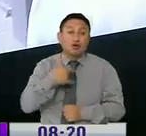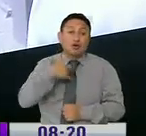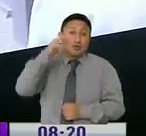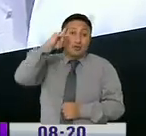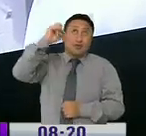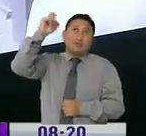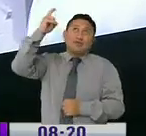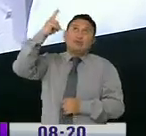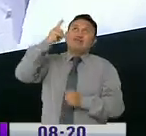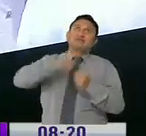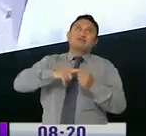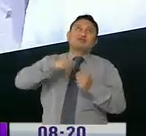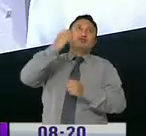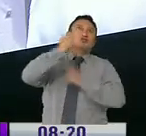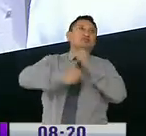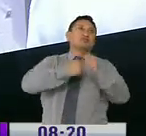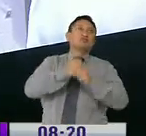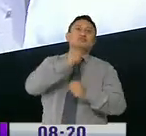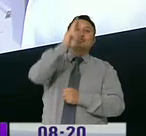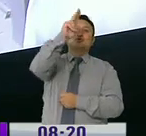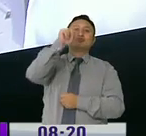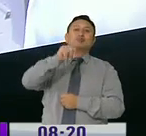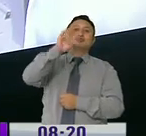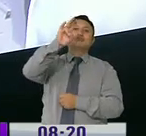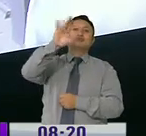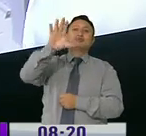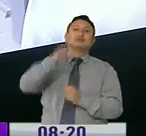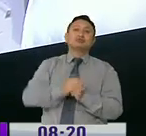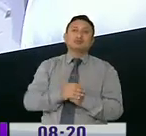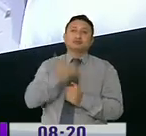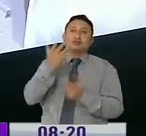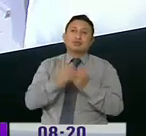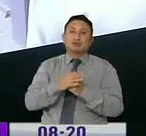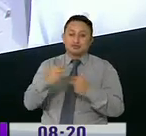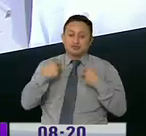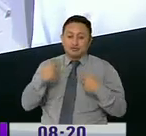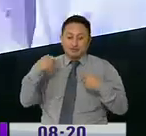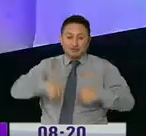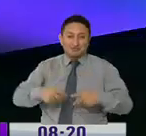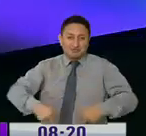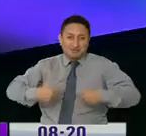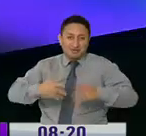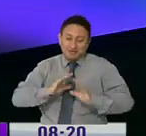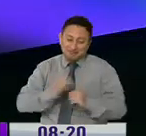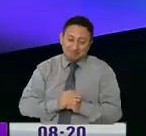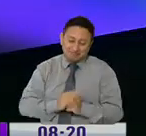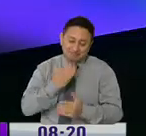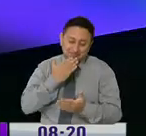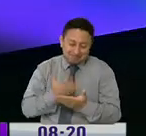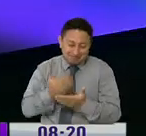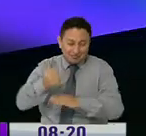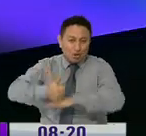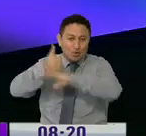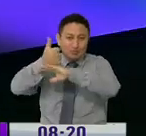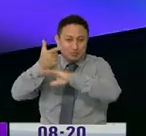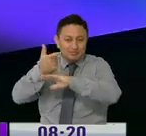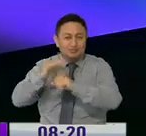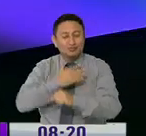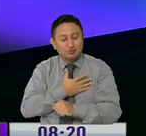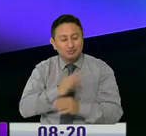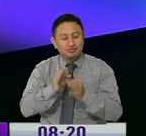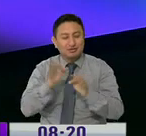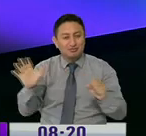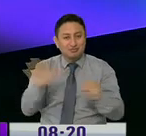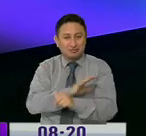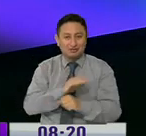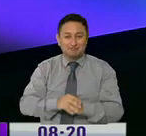Quito 2075, ya cuando quizás ni siquiera estemos aquí. Pero gracias a la autoridad, pero arreglemos de una. A